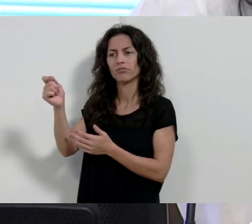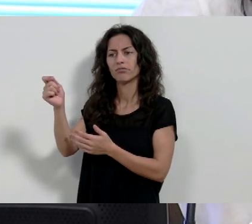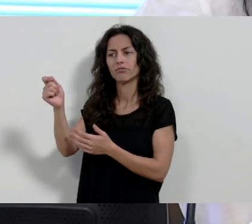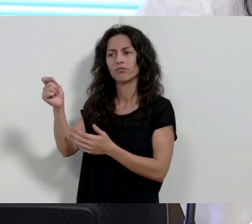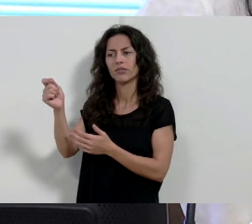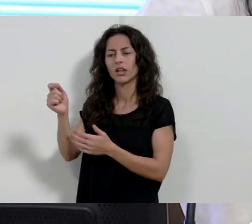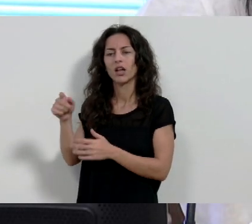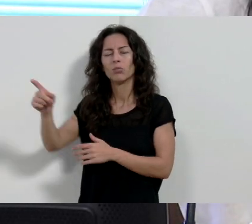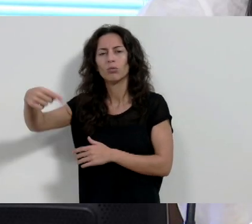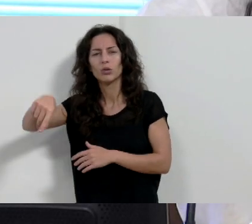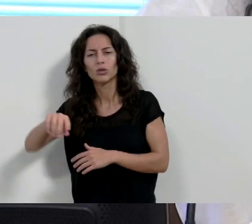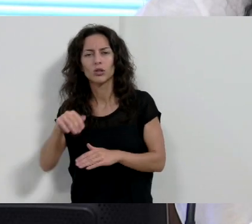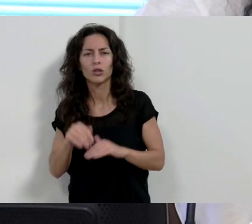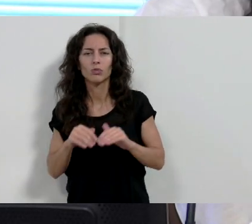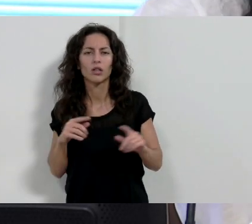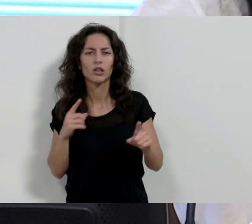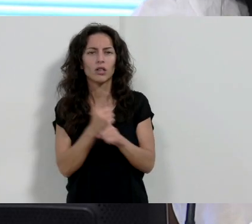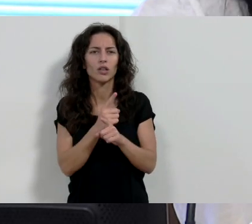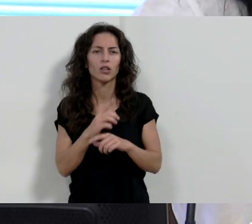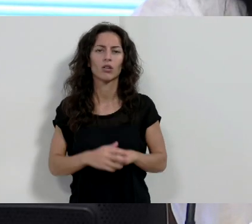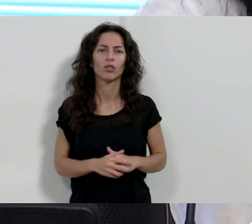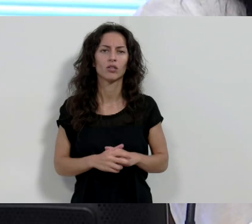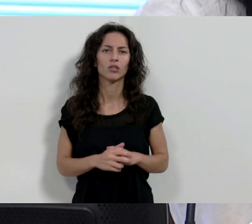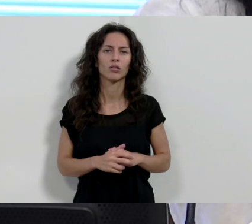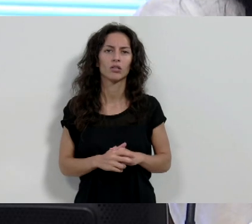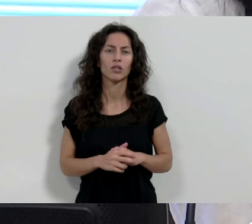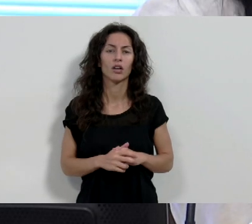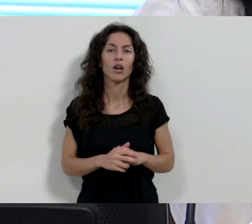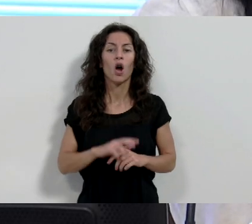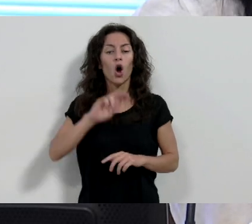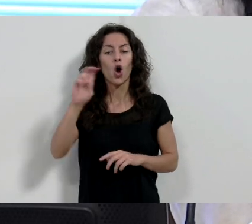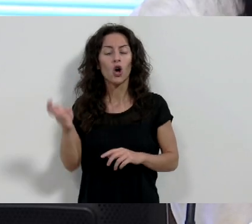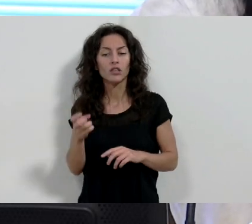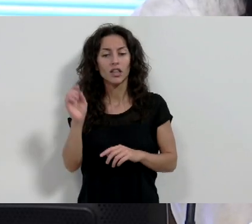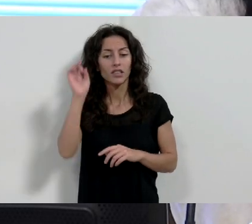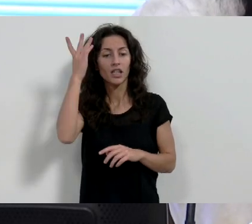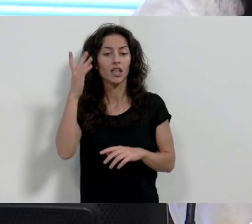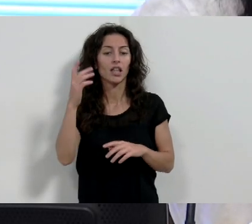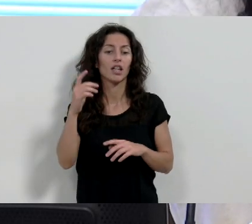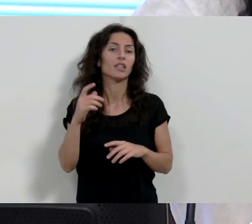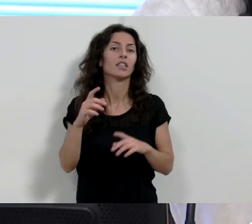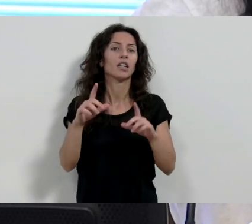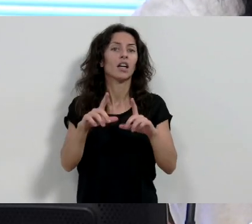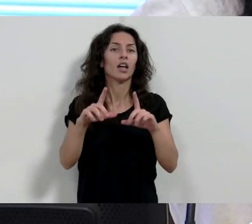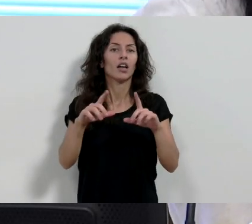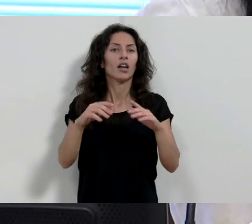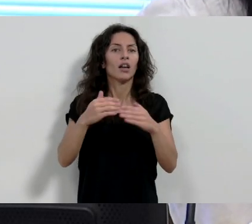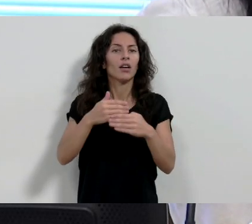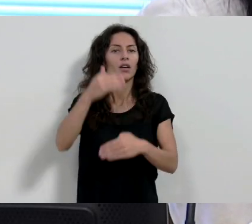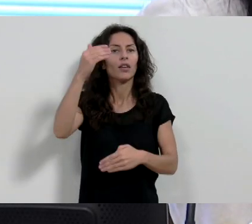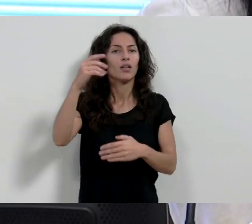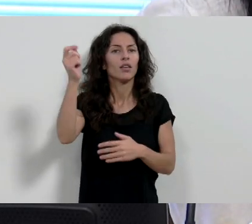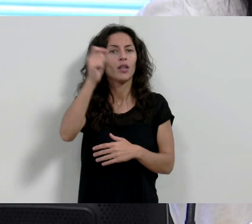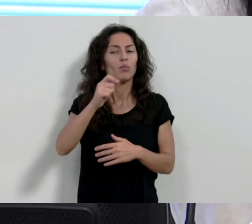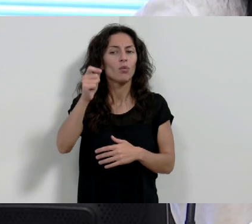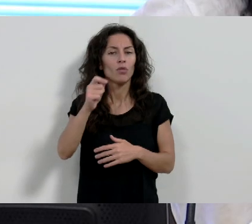mejor y que no había que fomentar ningún tipo de mural ahí. Hemos traído incluso ideas de murales con motivo del 8 de marzo para poder pintar en esa pared y tampoco